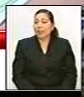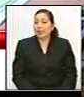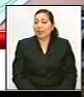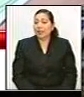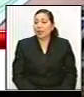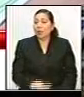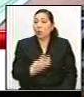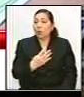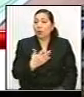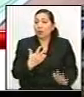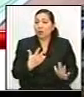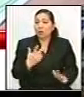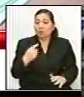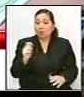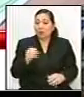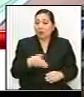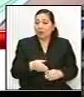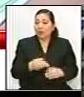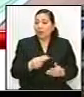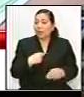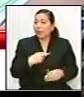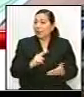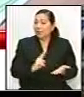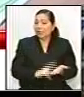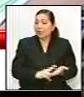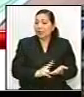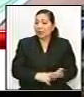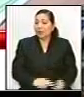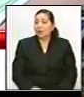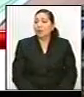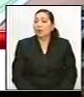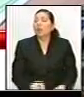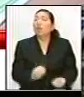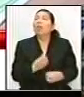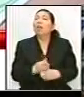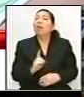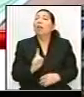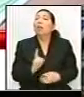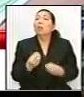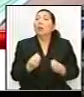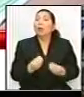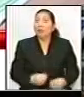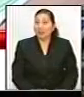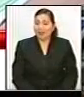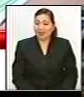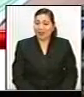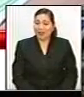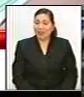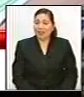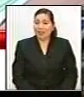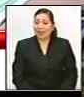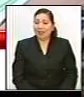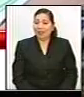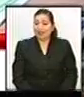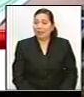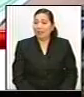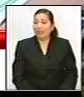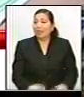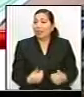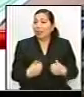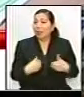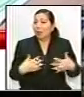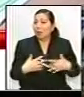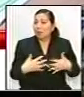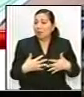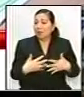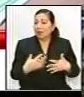el 48% no asiste a los centros de salud. Y yo les pregunto, ¿por qué no asisten? Ay, señora, yo tengo miedo